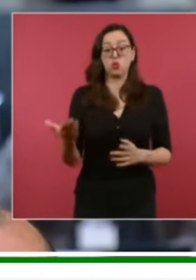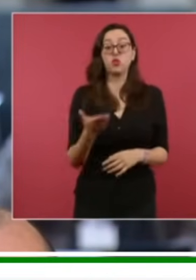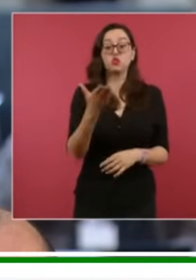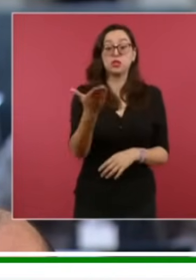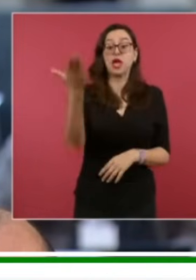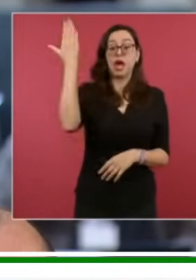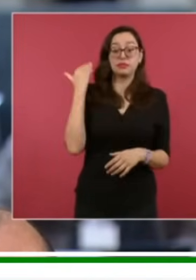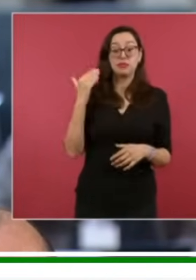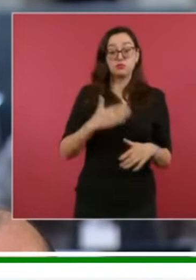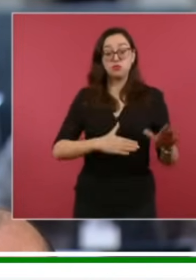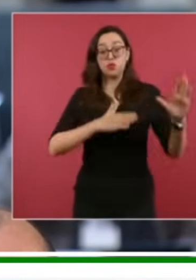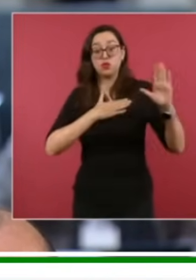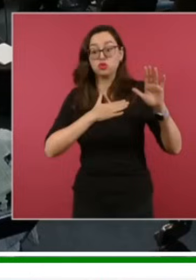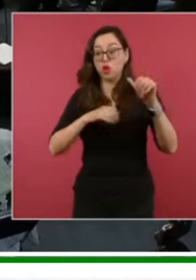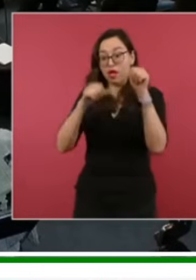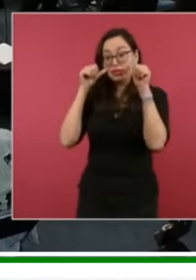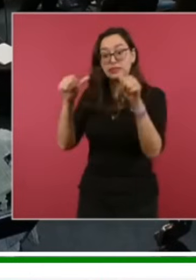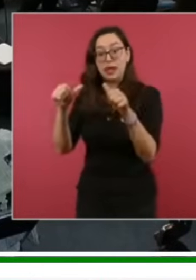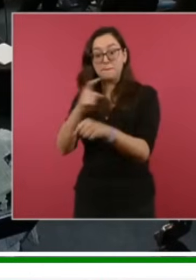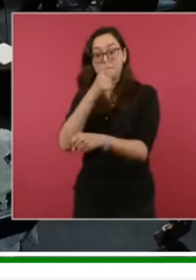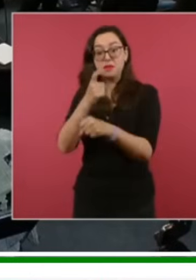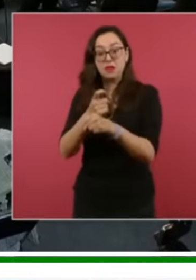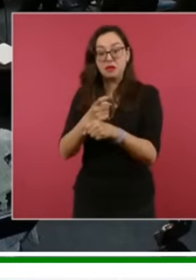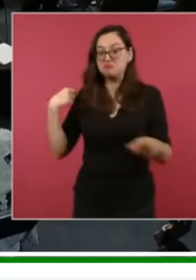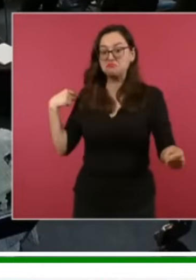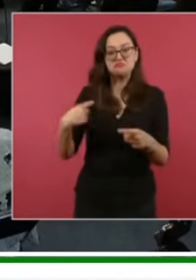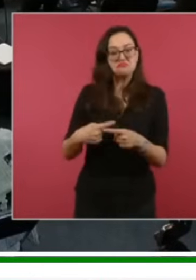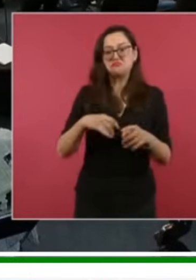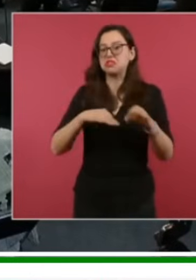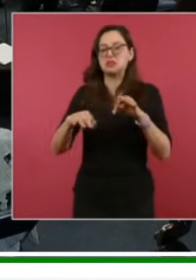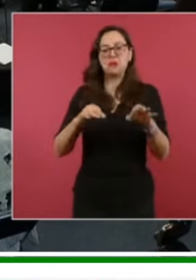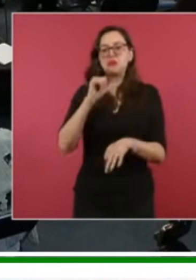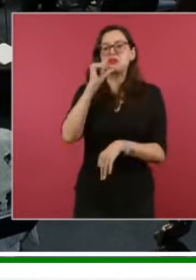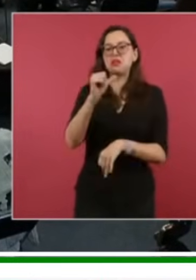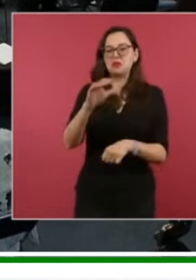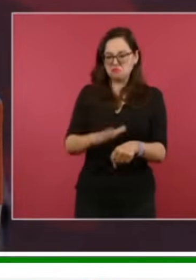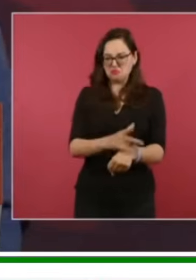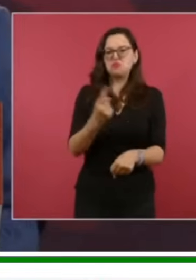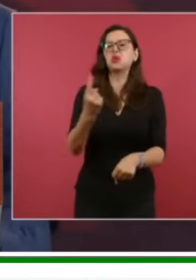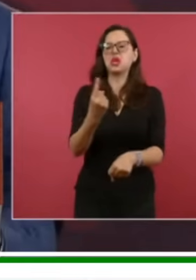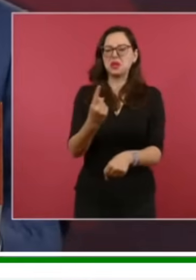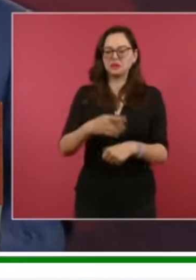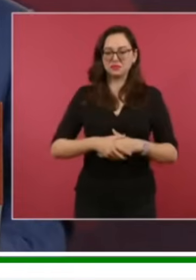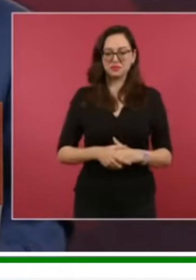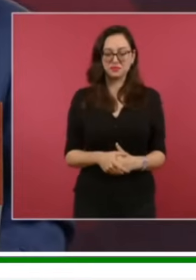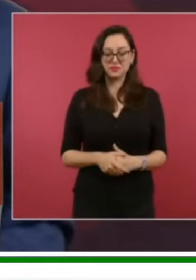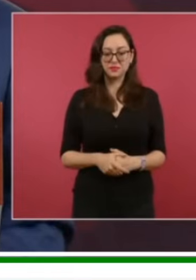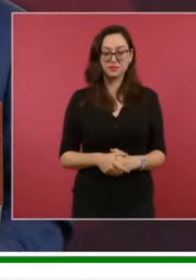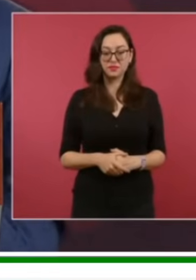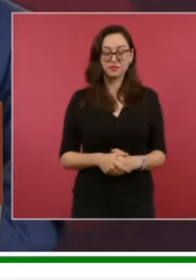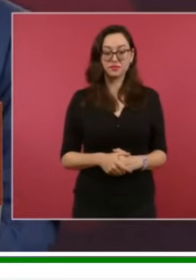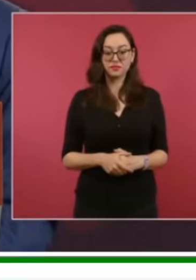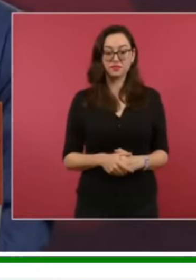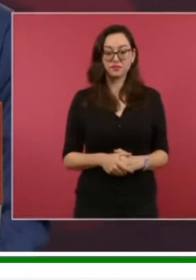Vamos a ir a esta conferencia donde esta periodista de Telemundo se mete a la conferencia a cuestionar al presidente